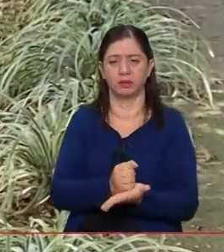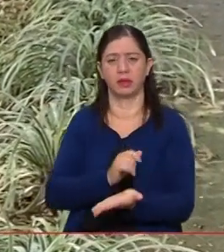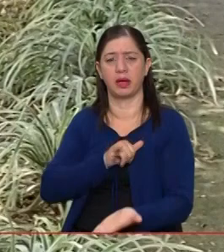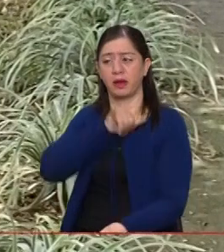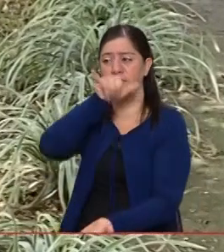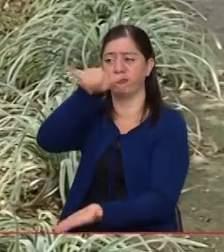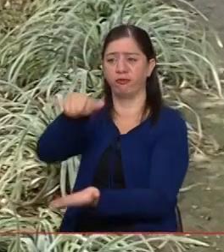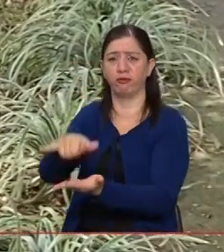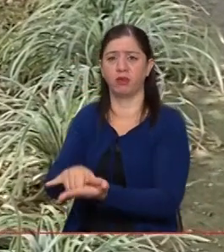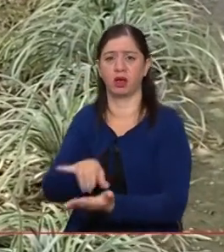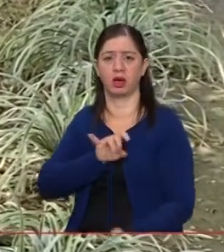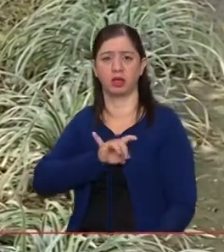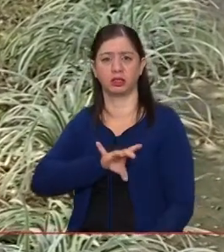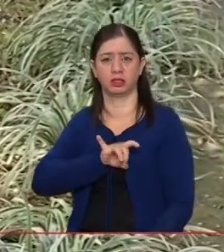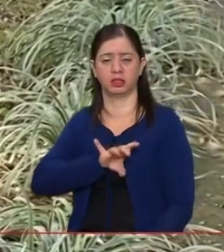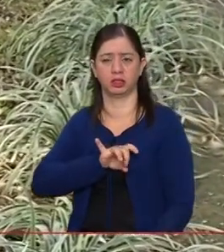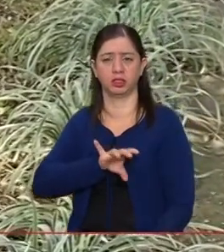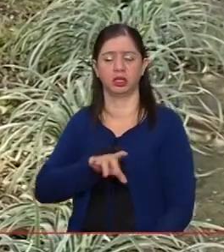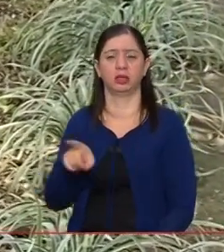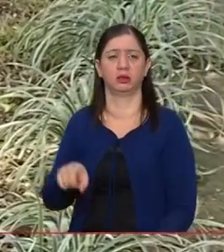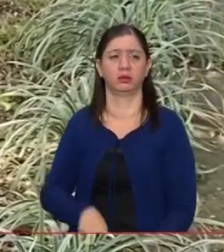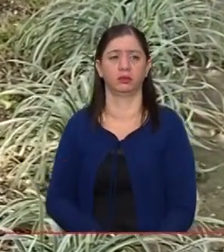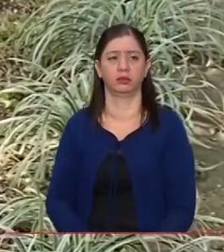ir y